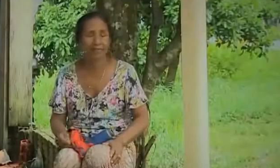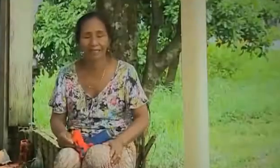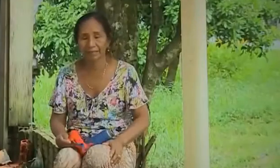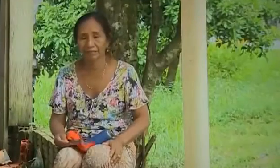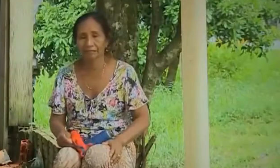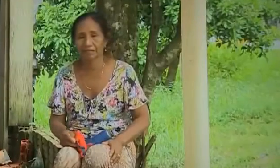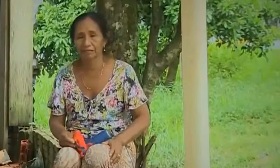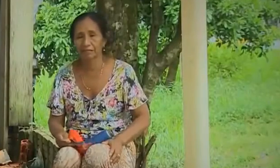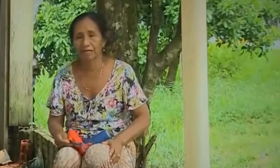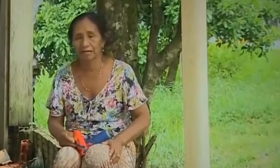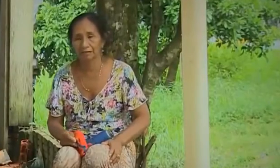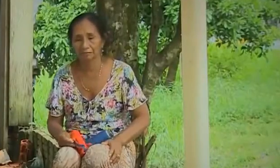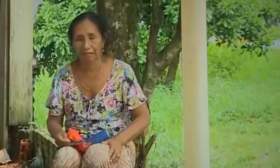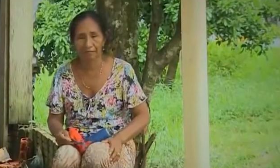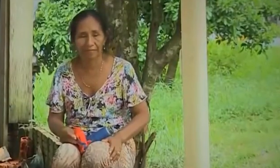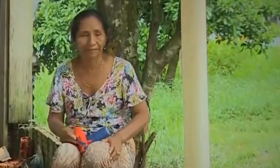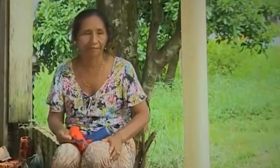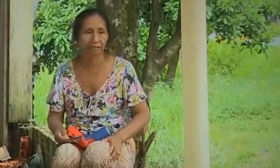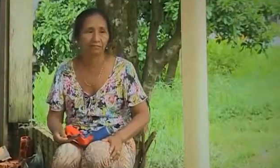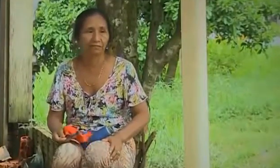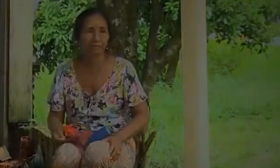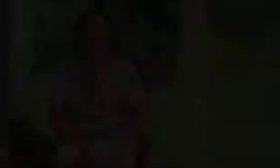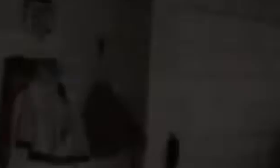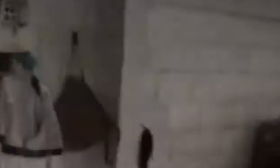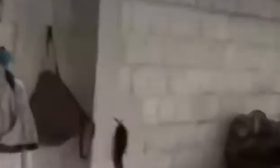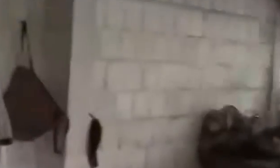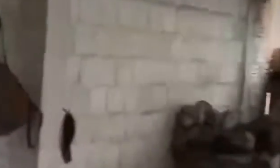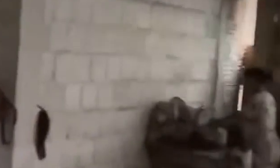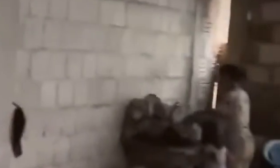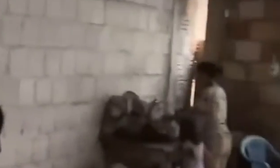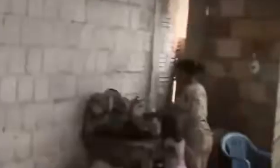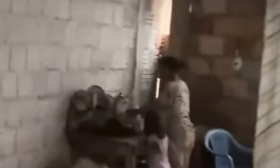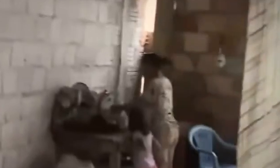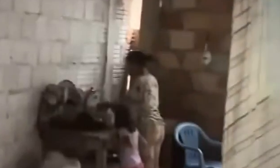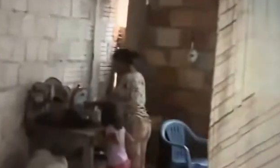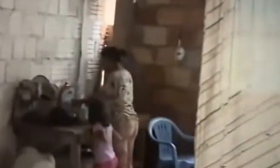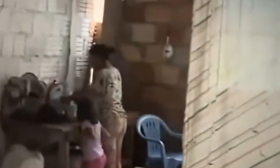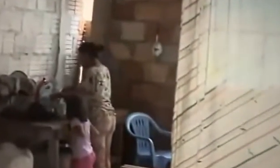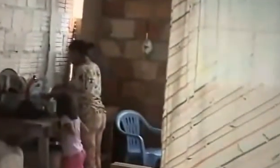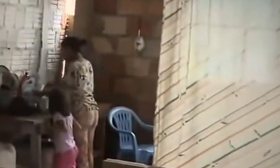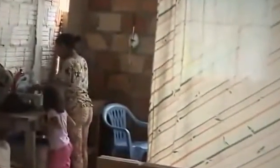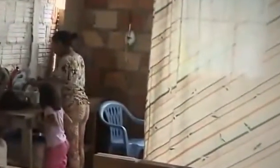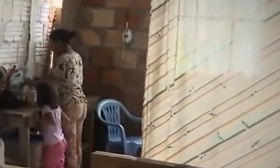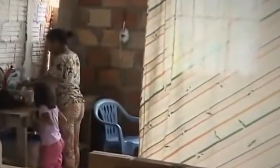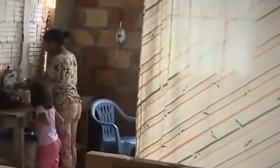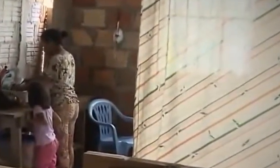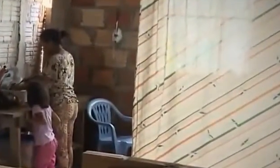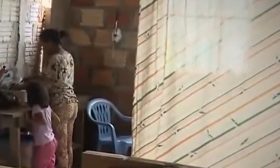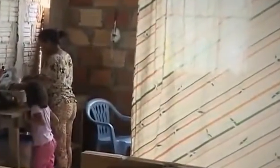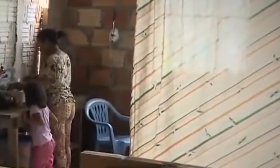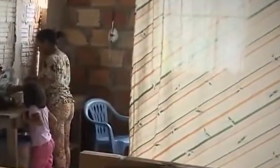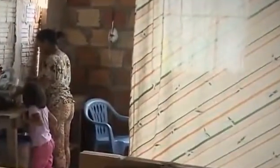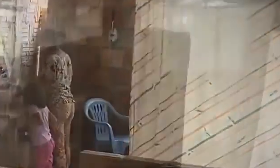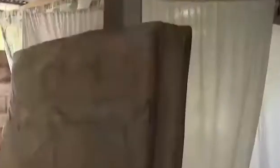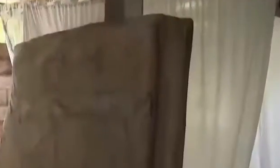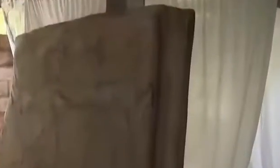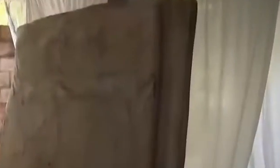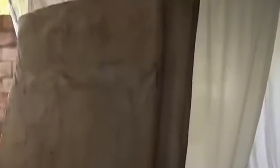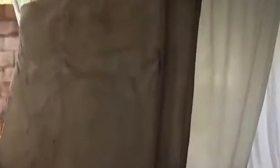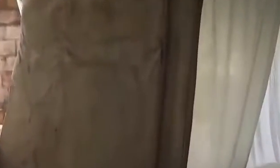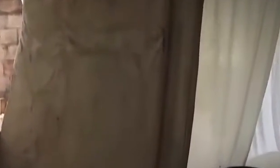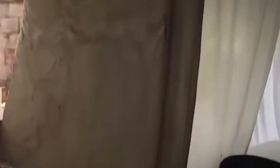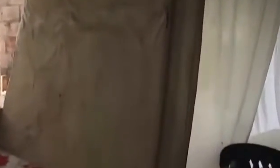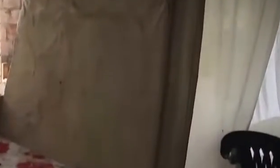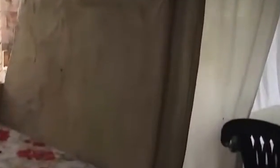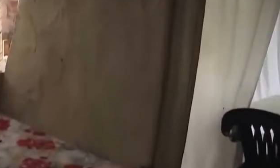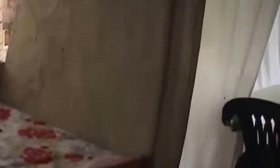En esta parte donde yo actualmente estoy viviendo, un lote no es favorable para vivir.